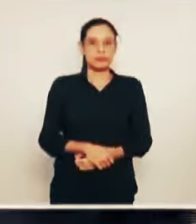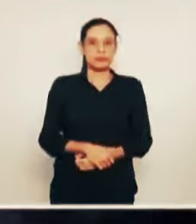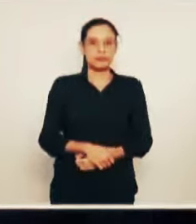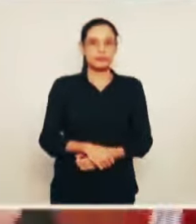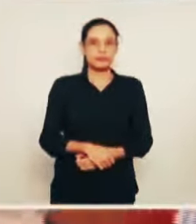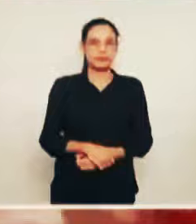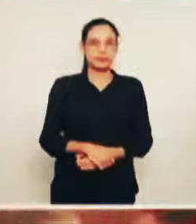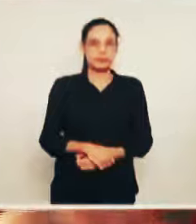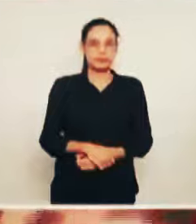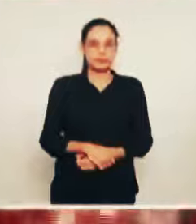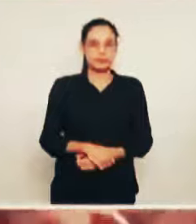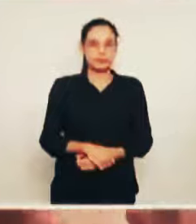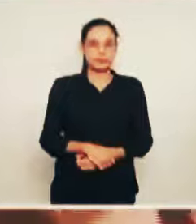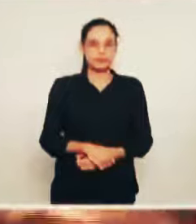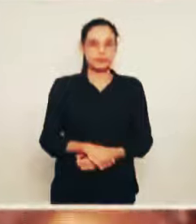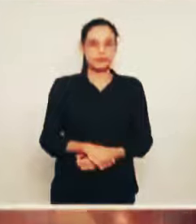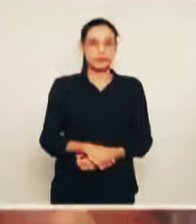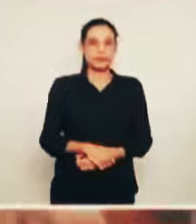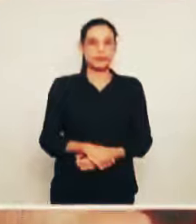Quiero,